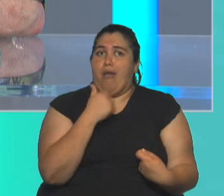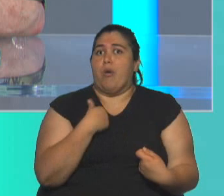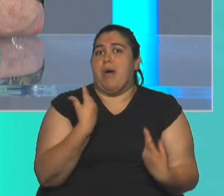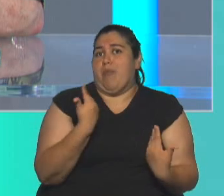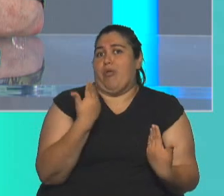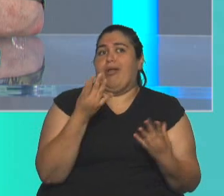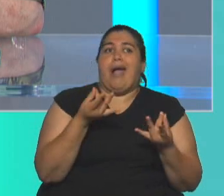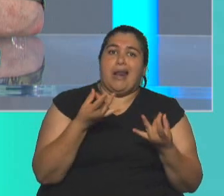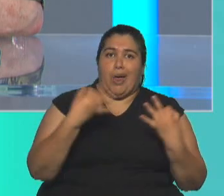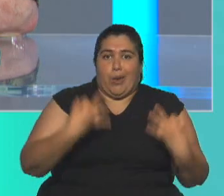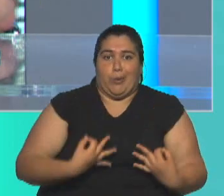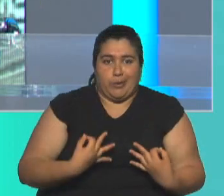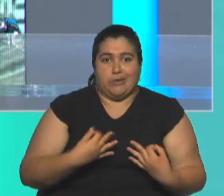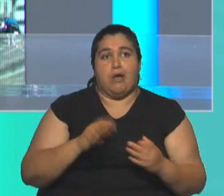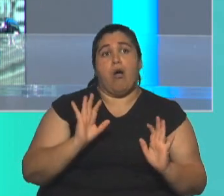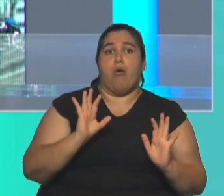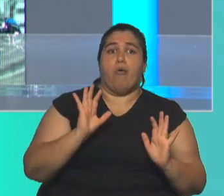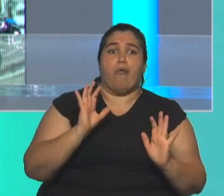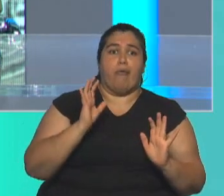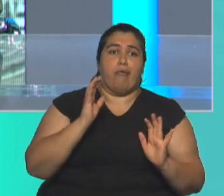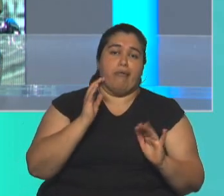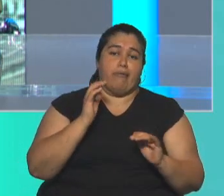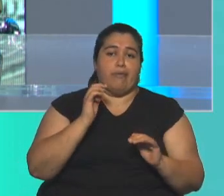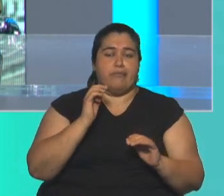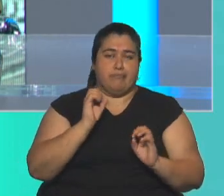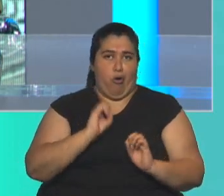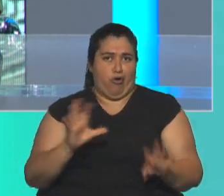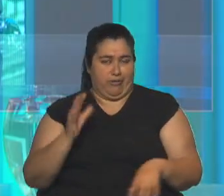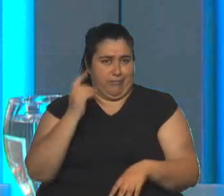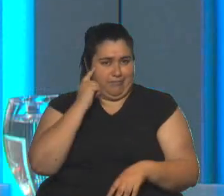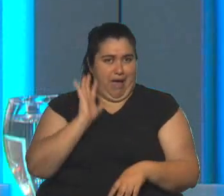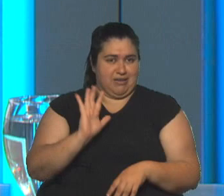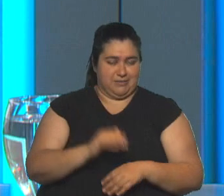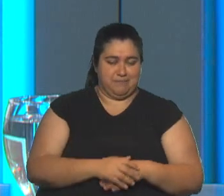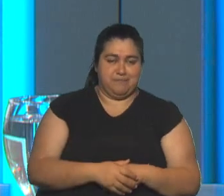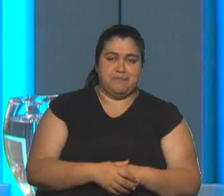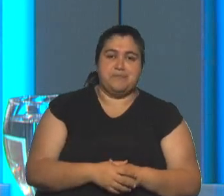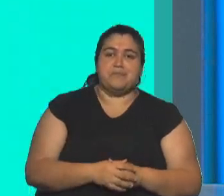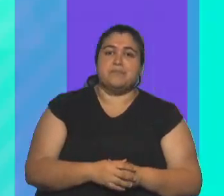de vida y no derivar en esas complicaciones que vimos que son atroces. Gracias, Nora. A vos.